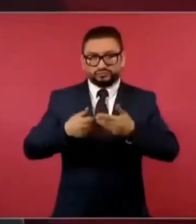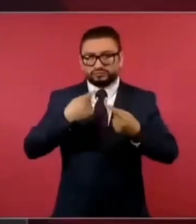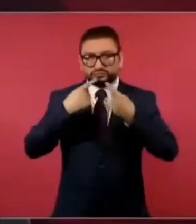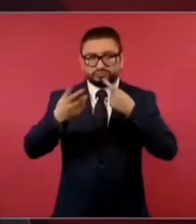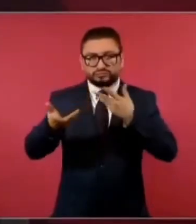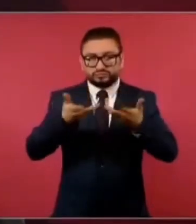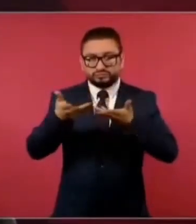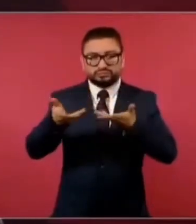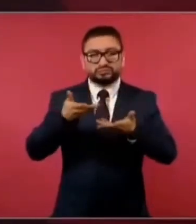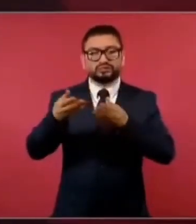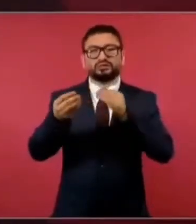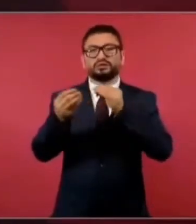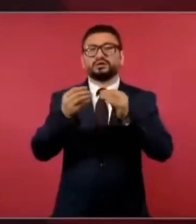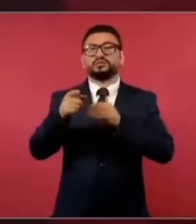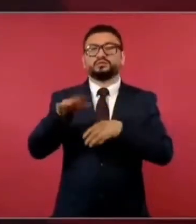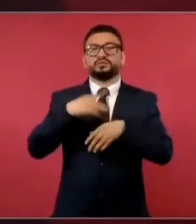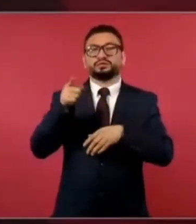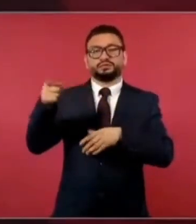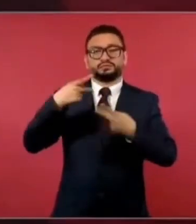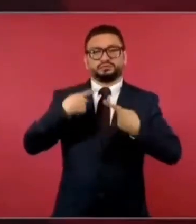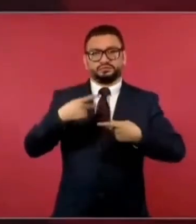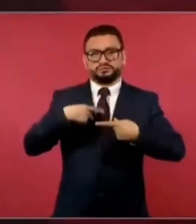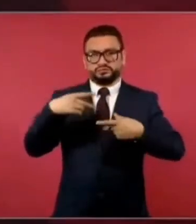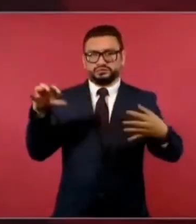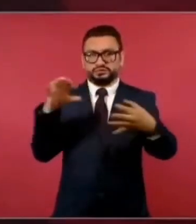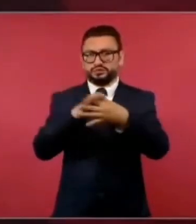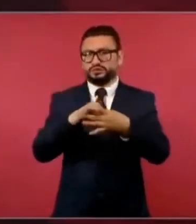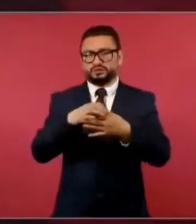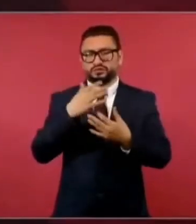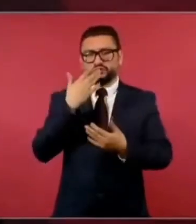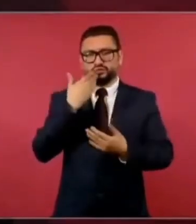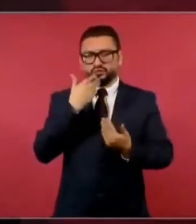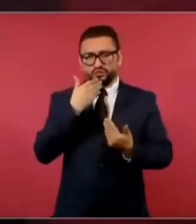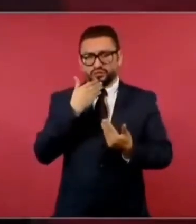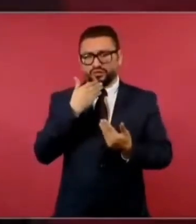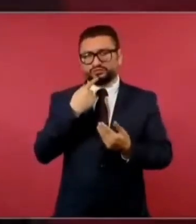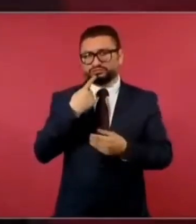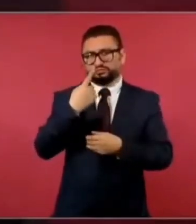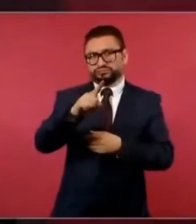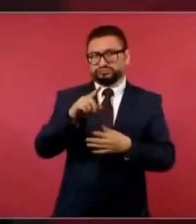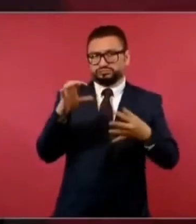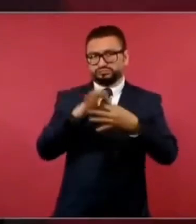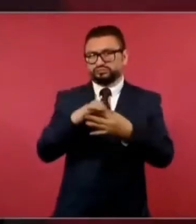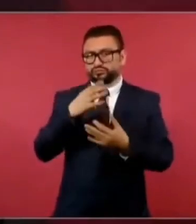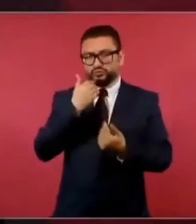alguien que no estaba vinculado con el directamente demandado, pero